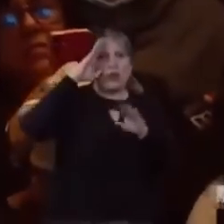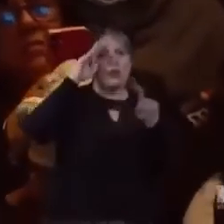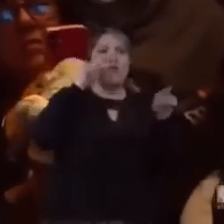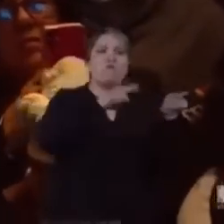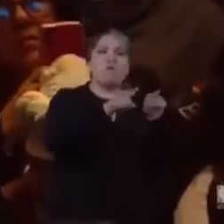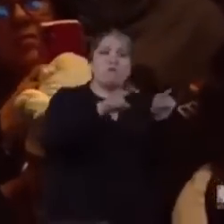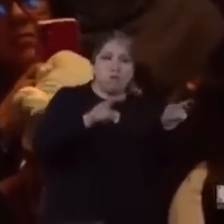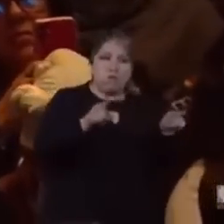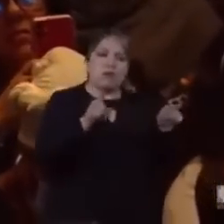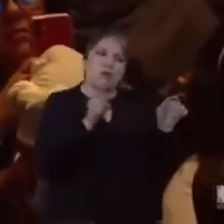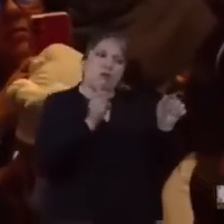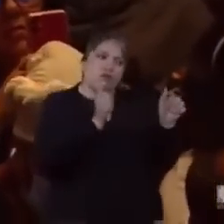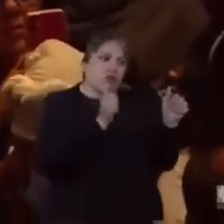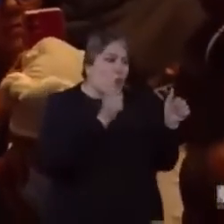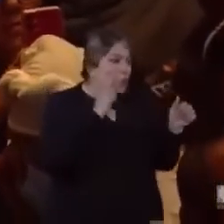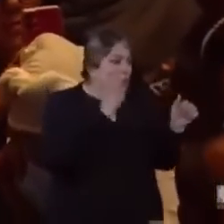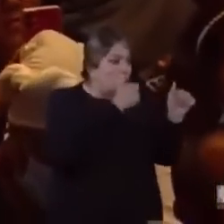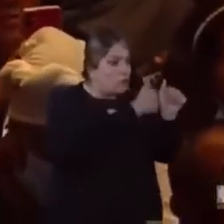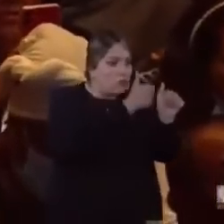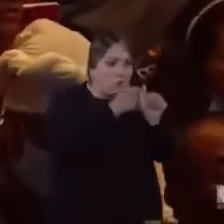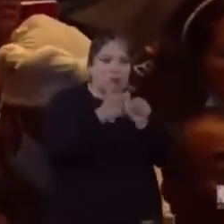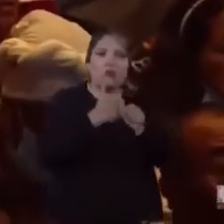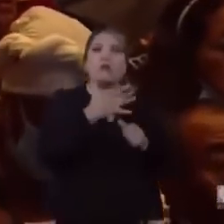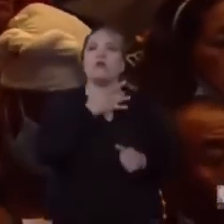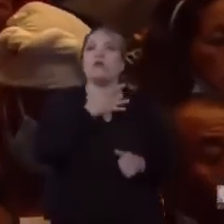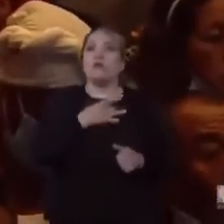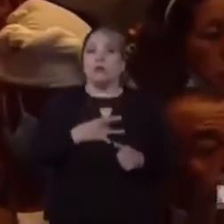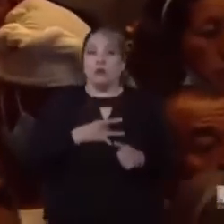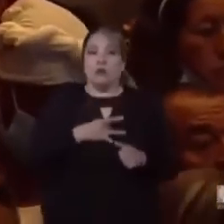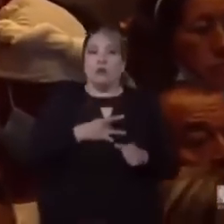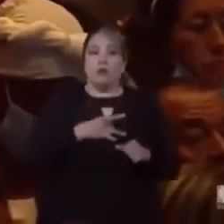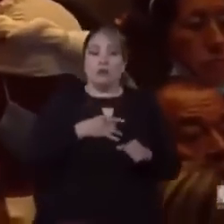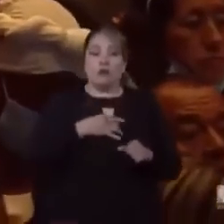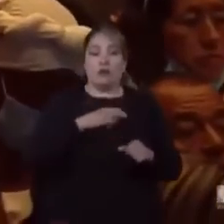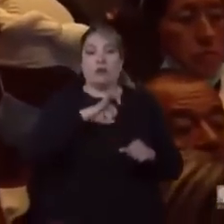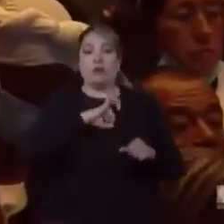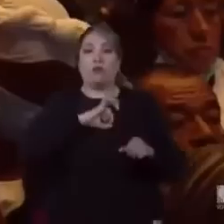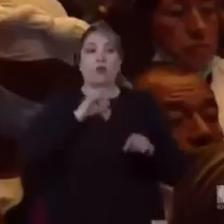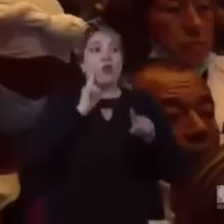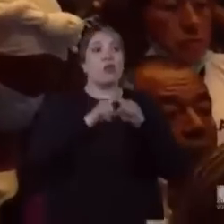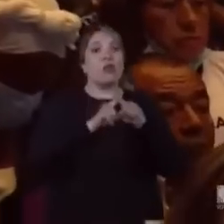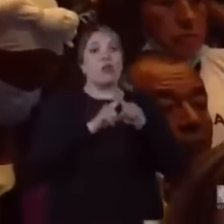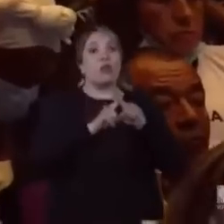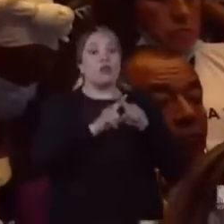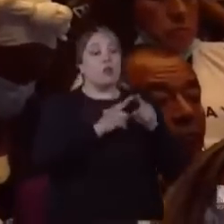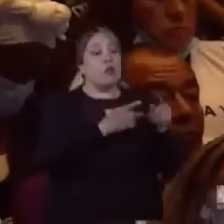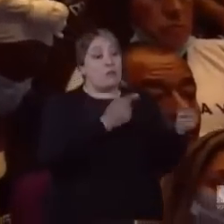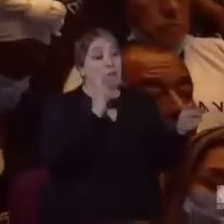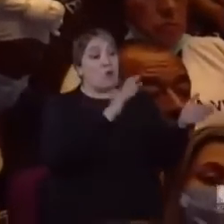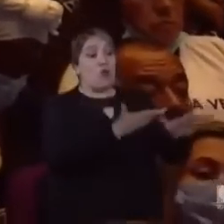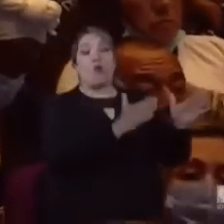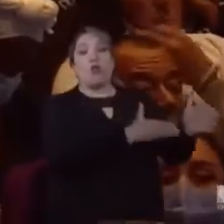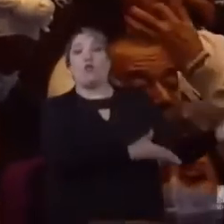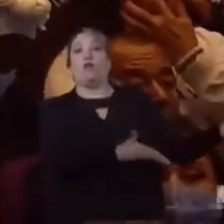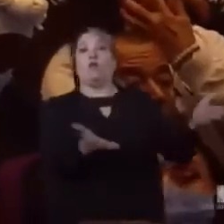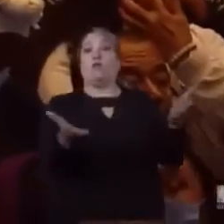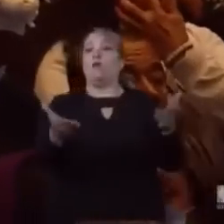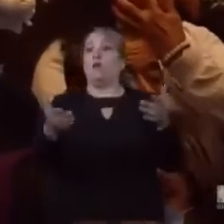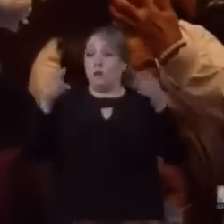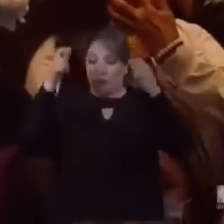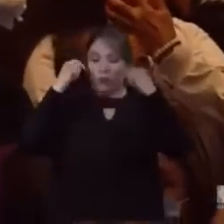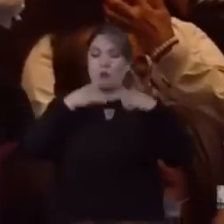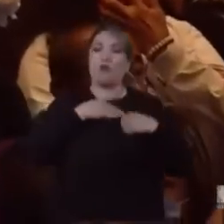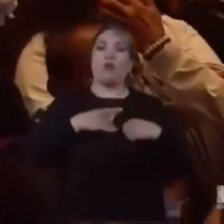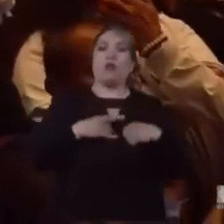de los ciudadanos, donde las medallas de orden público no sean por entregar cadáveres, sino